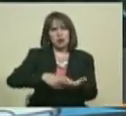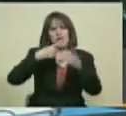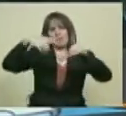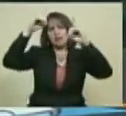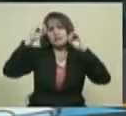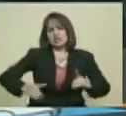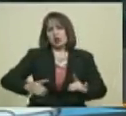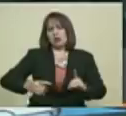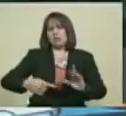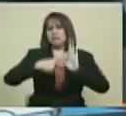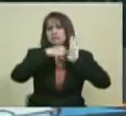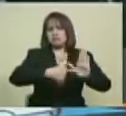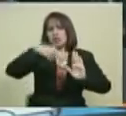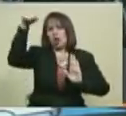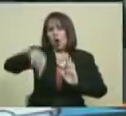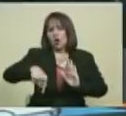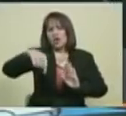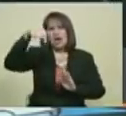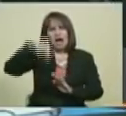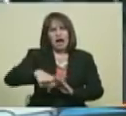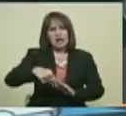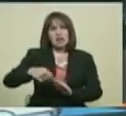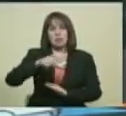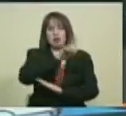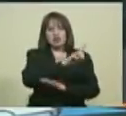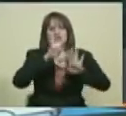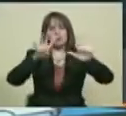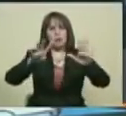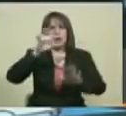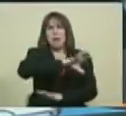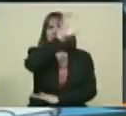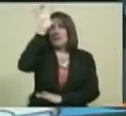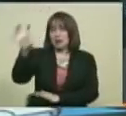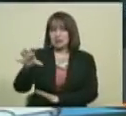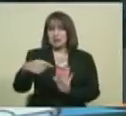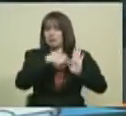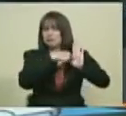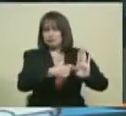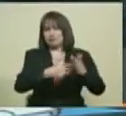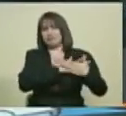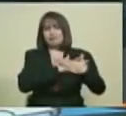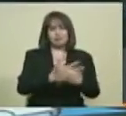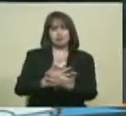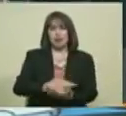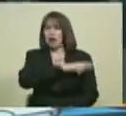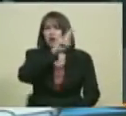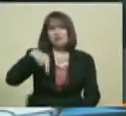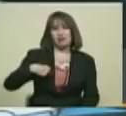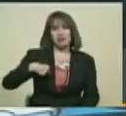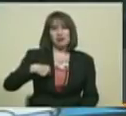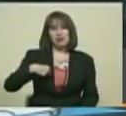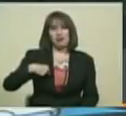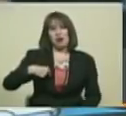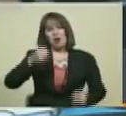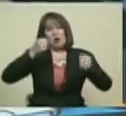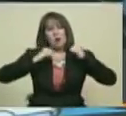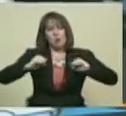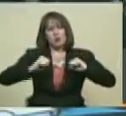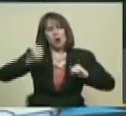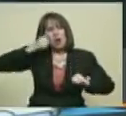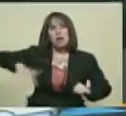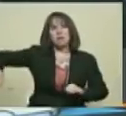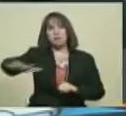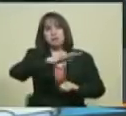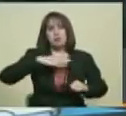que se han tomado el día de hoy por parte de esos 19 países y les garantizamos que nosotros vamos con nuestro pueblo a